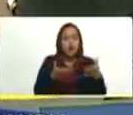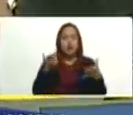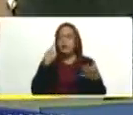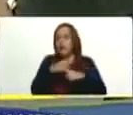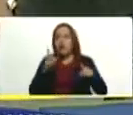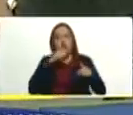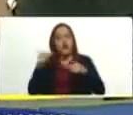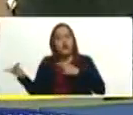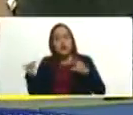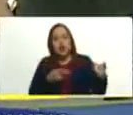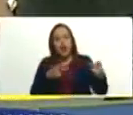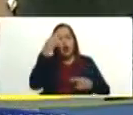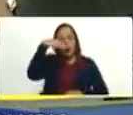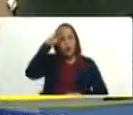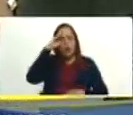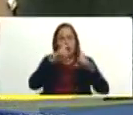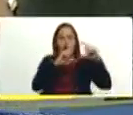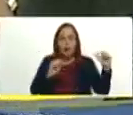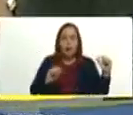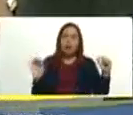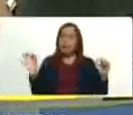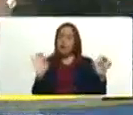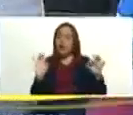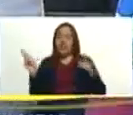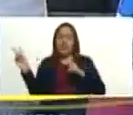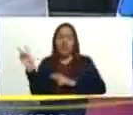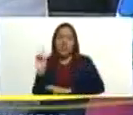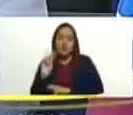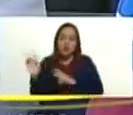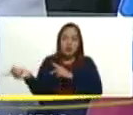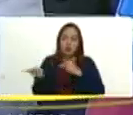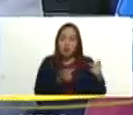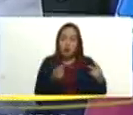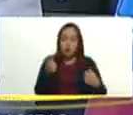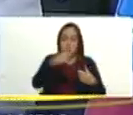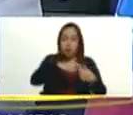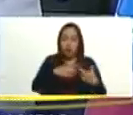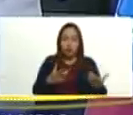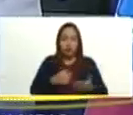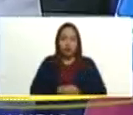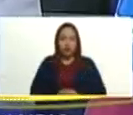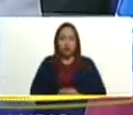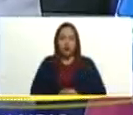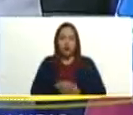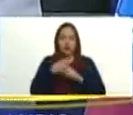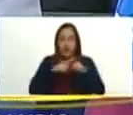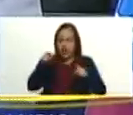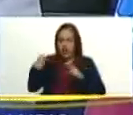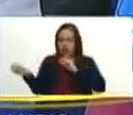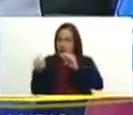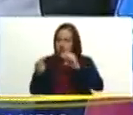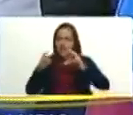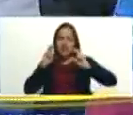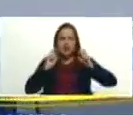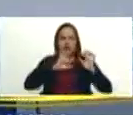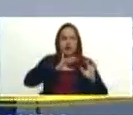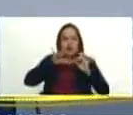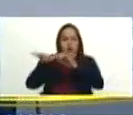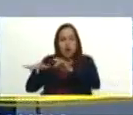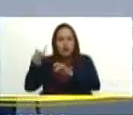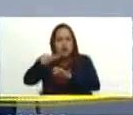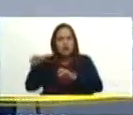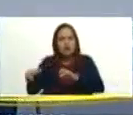invitaron ni a Cuba, ni a Nicaragua, ni a Venezuela. Which we're going to discuss migration. Y allí van a debatir el tema de la migración.